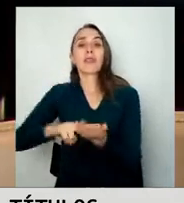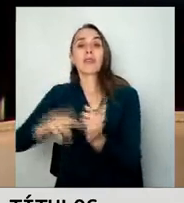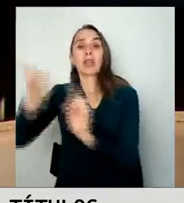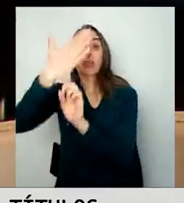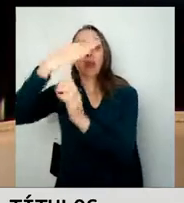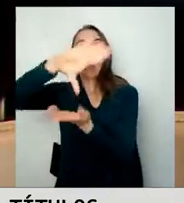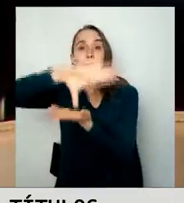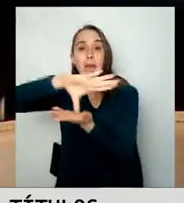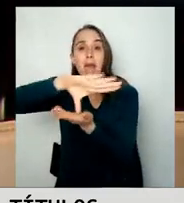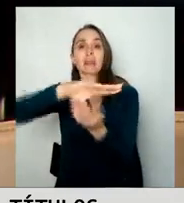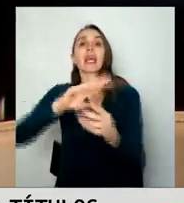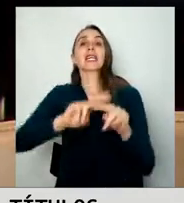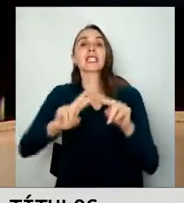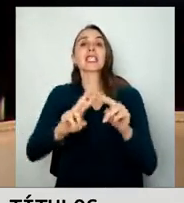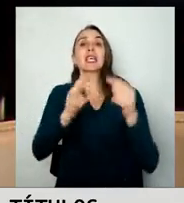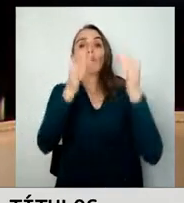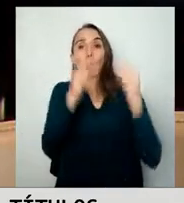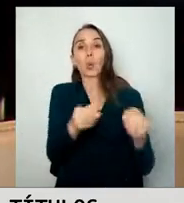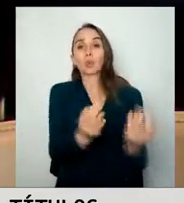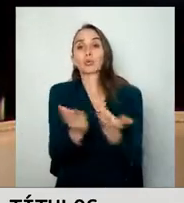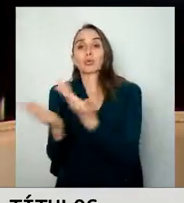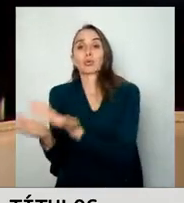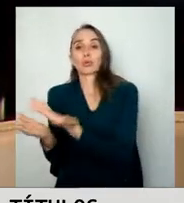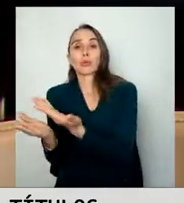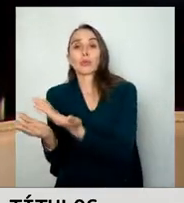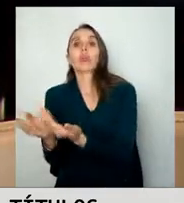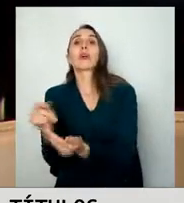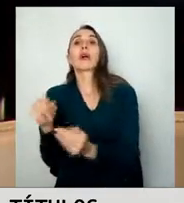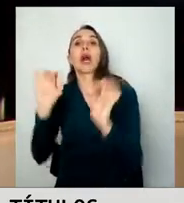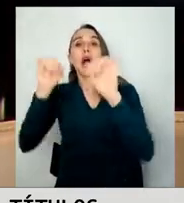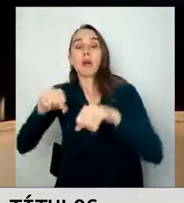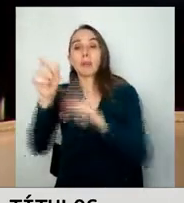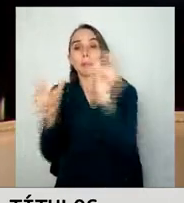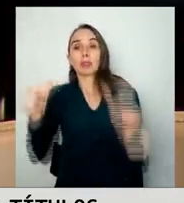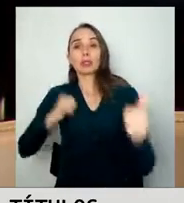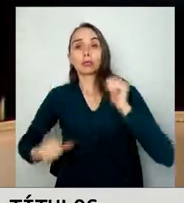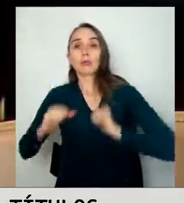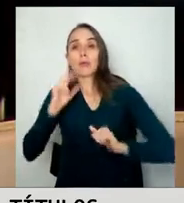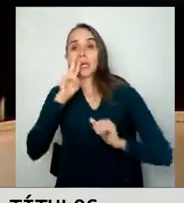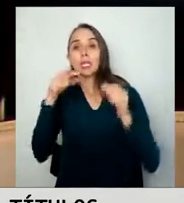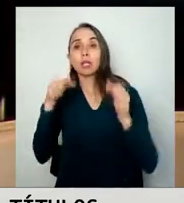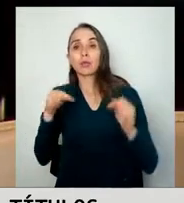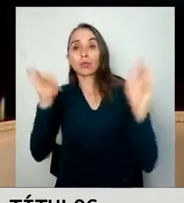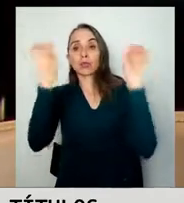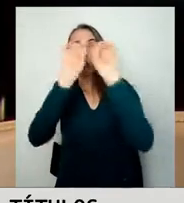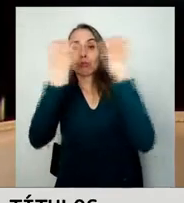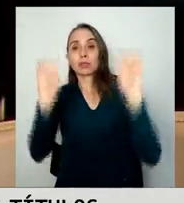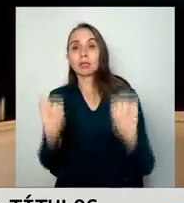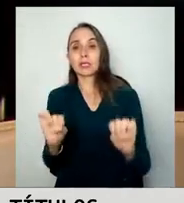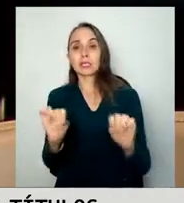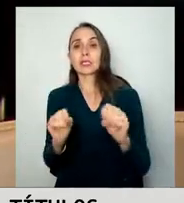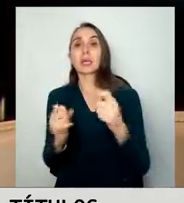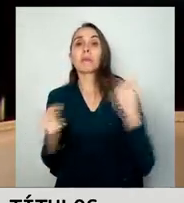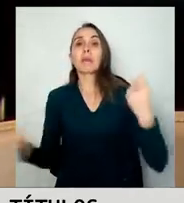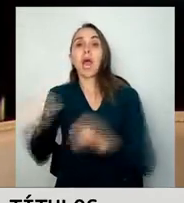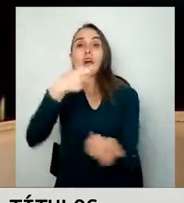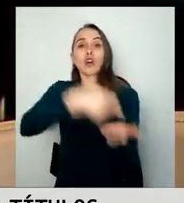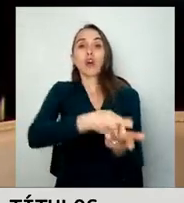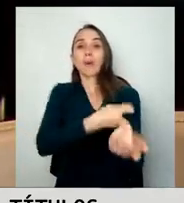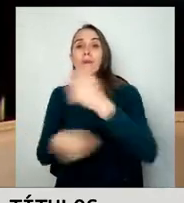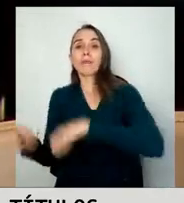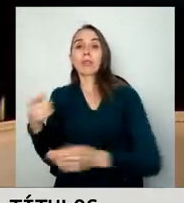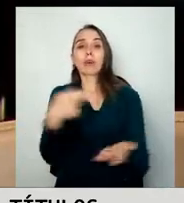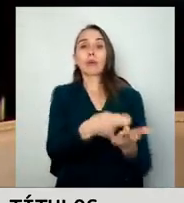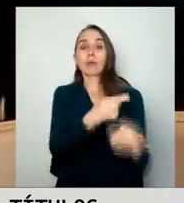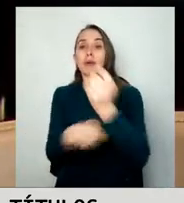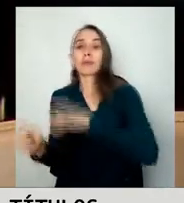hoy vamos a probar este proyecto Por quienes han tenido que sufrir la injusticias de un sistema mercantilizado para corregir lo